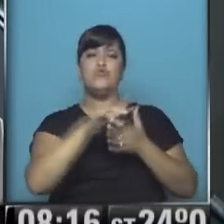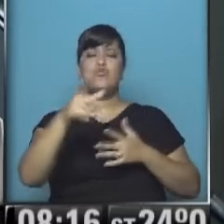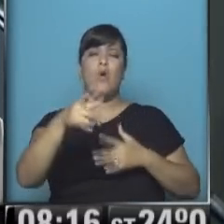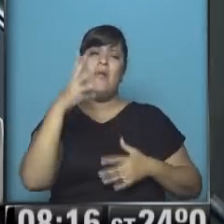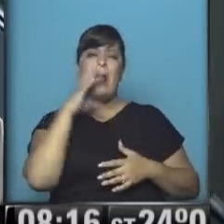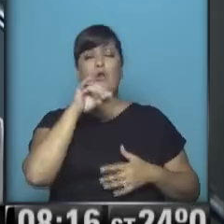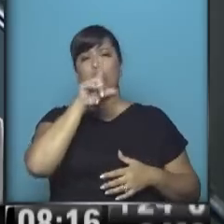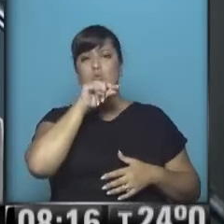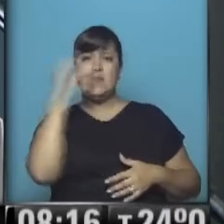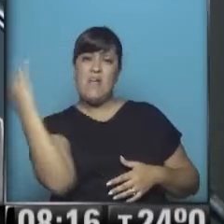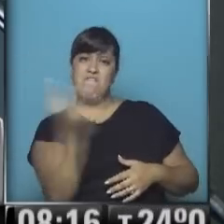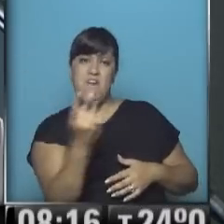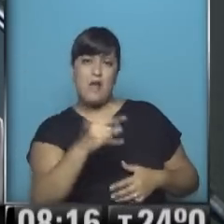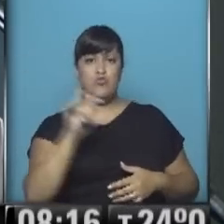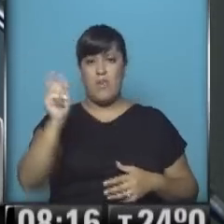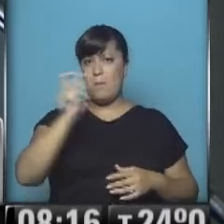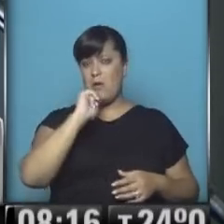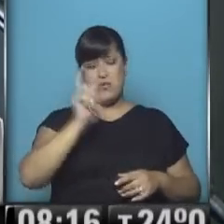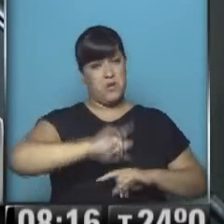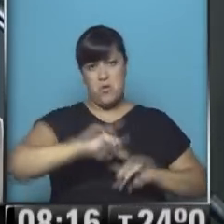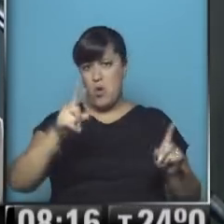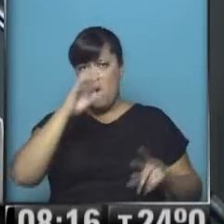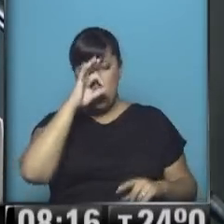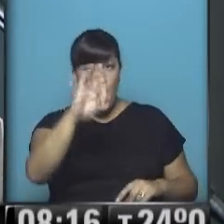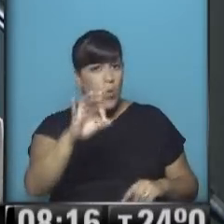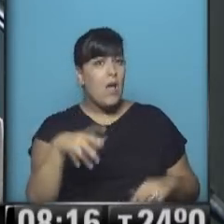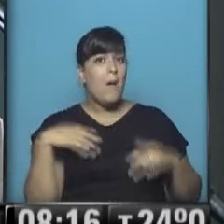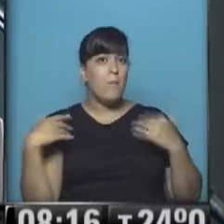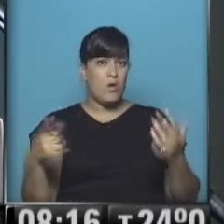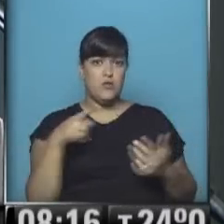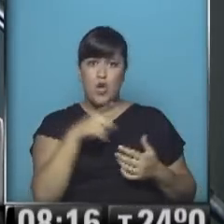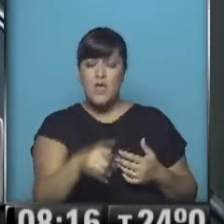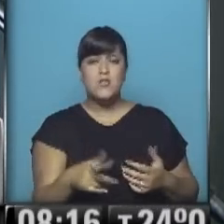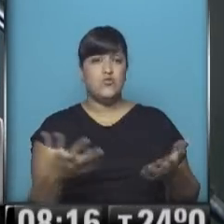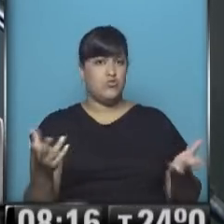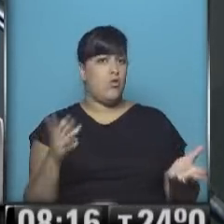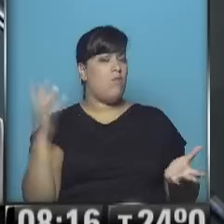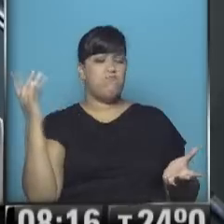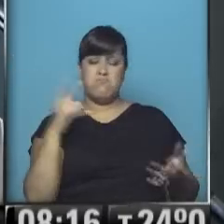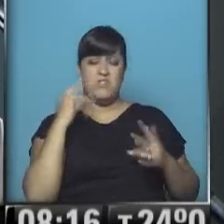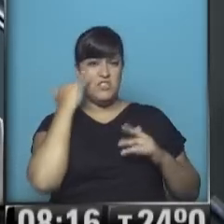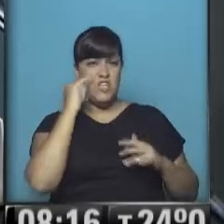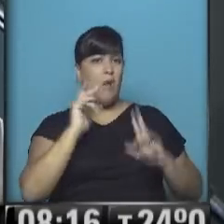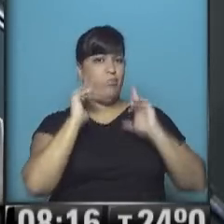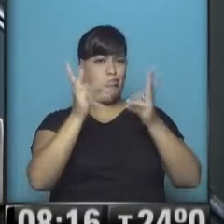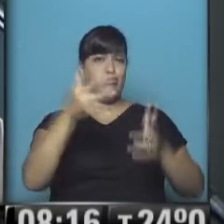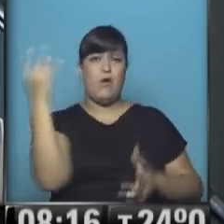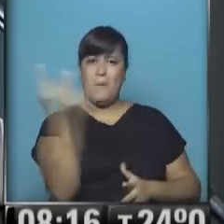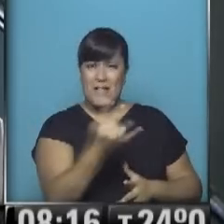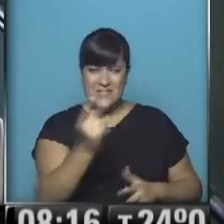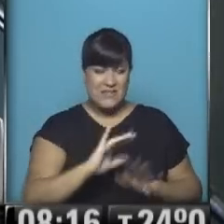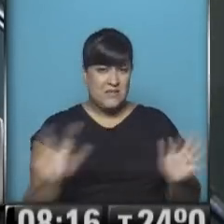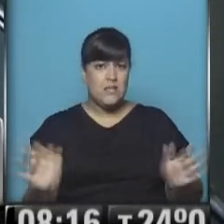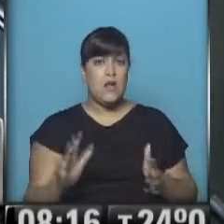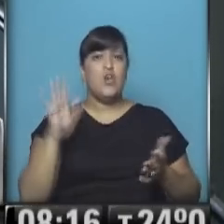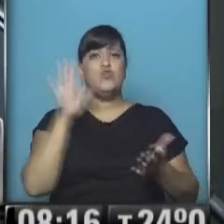falso del periodista. Por lo tanto, eso ha sido categóricamente desmentido. Y respecto a